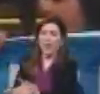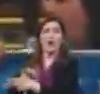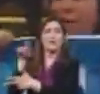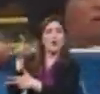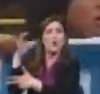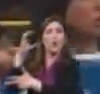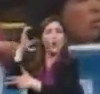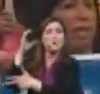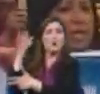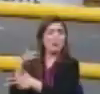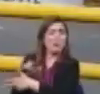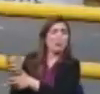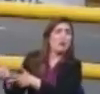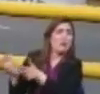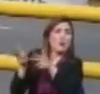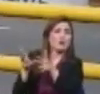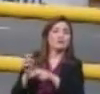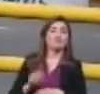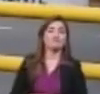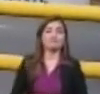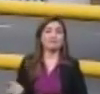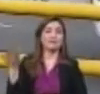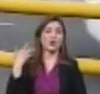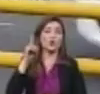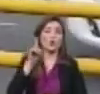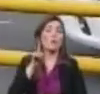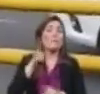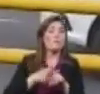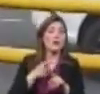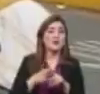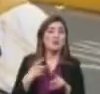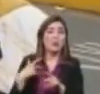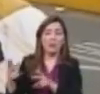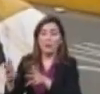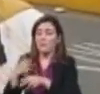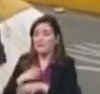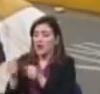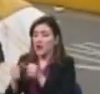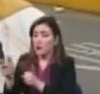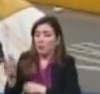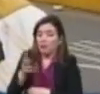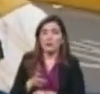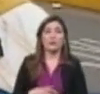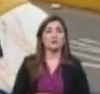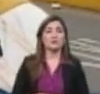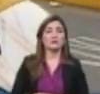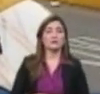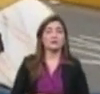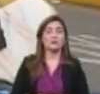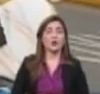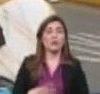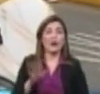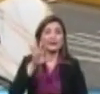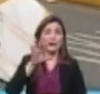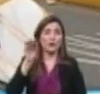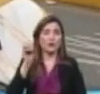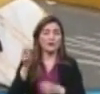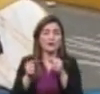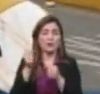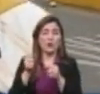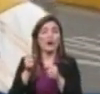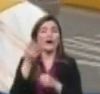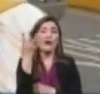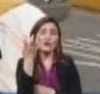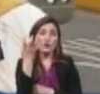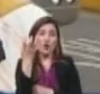Colombia, que no se beneficiaron con la devolución de hace más de un mes atrás. Éramos 50 carros, devolvieron 14 vehículos. Sé que